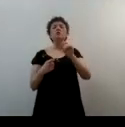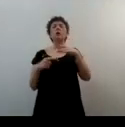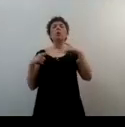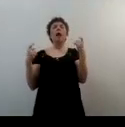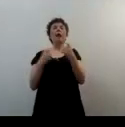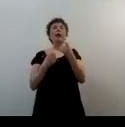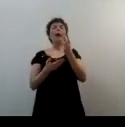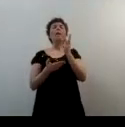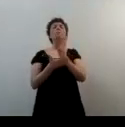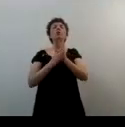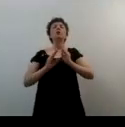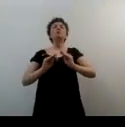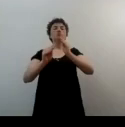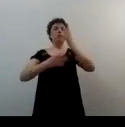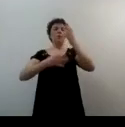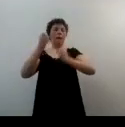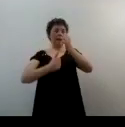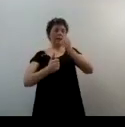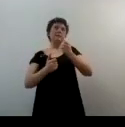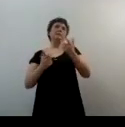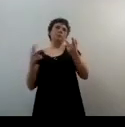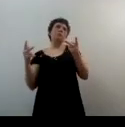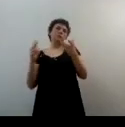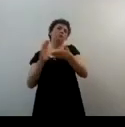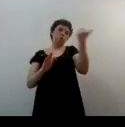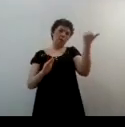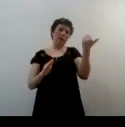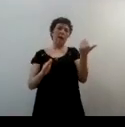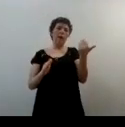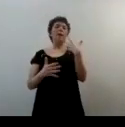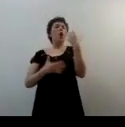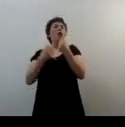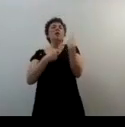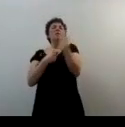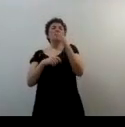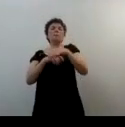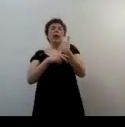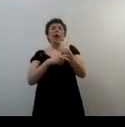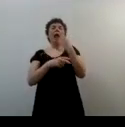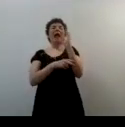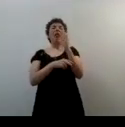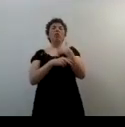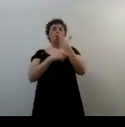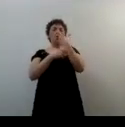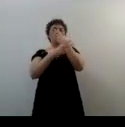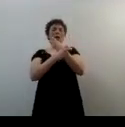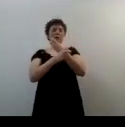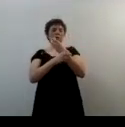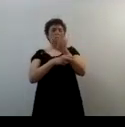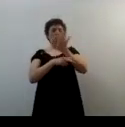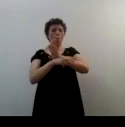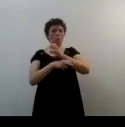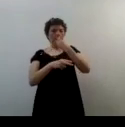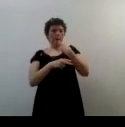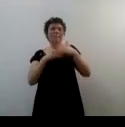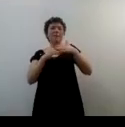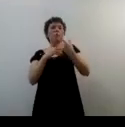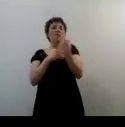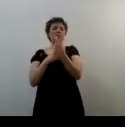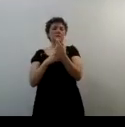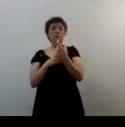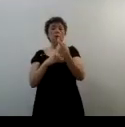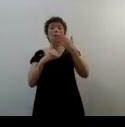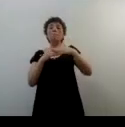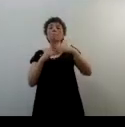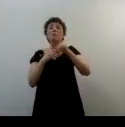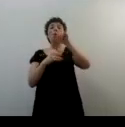de la leche, pero los lácteos es necesario para llegar al calcio diario. Y para que veáis, como mínimo, de lácteos, 1,5